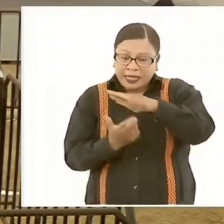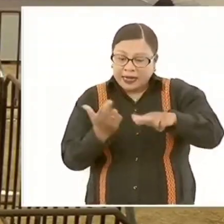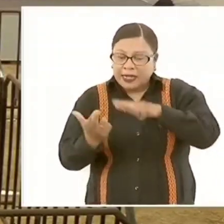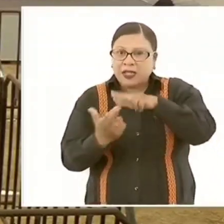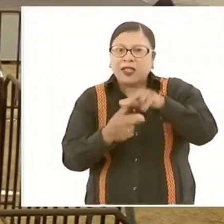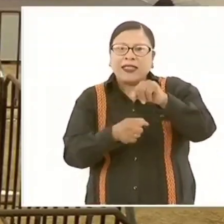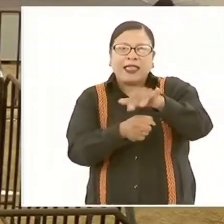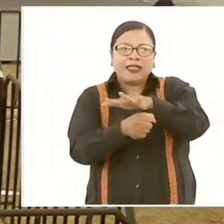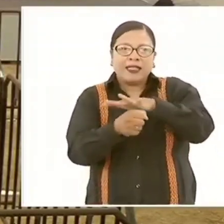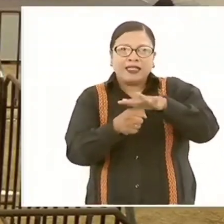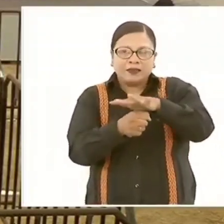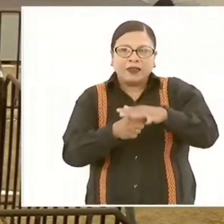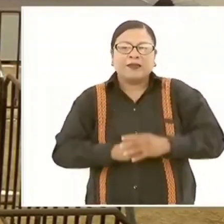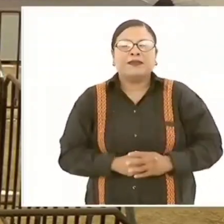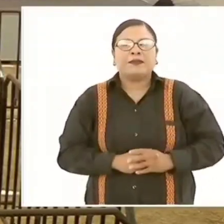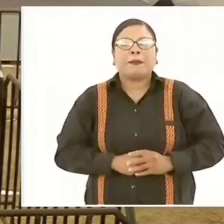Istmo,